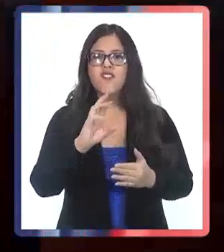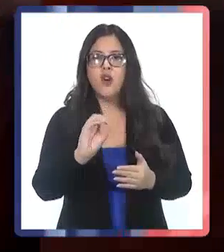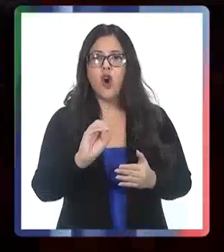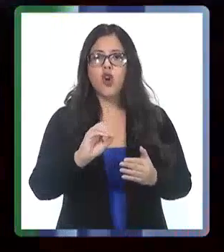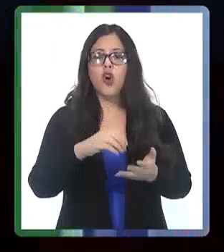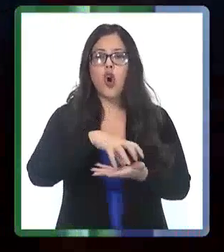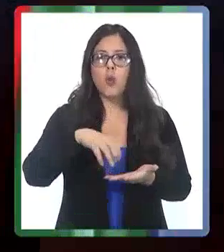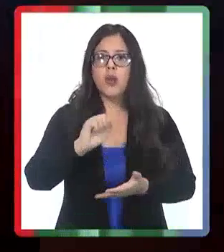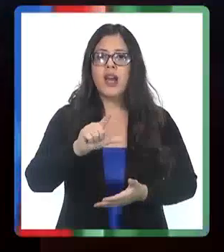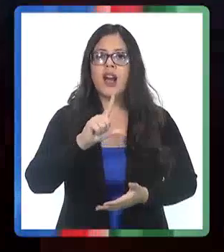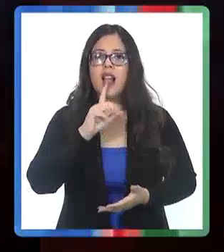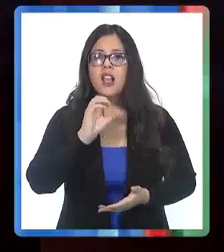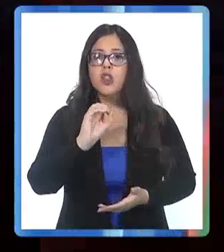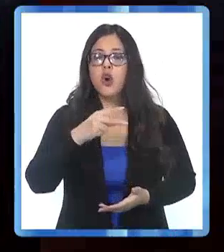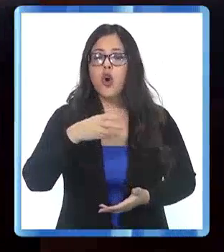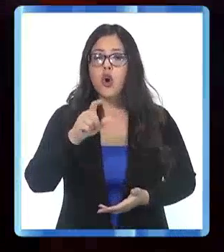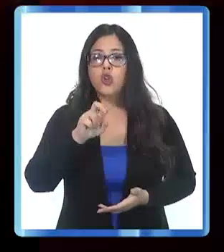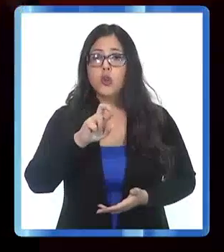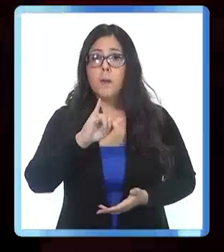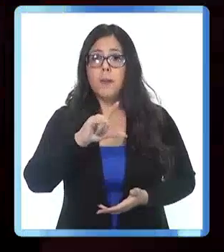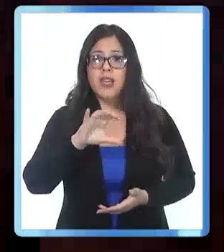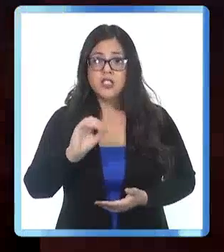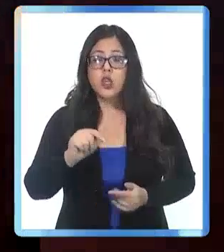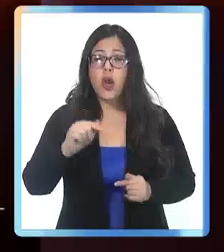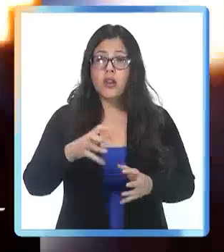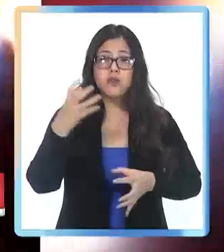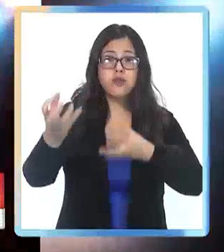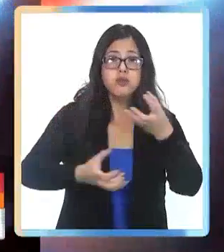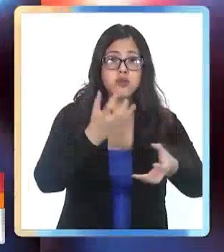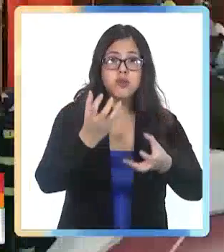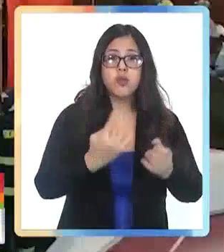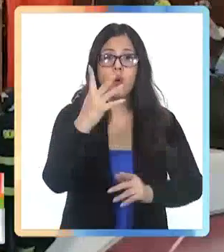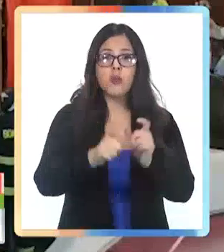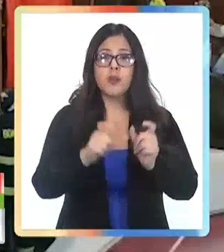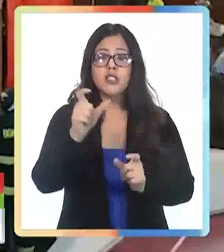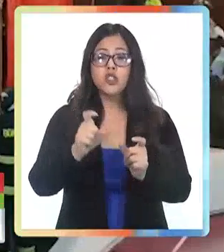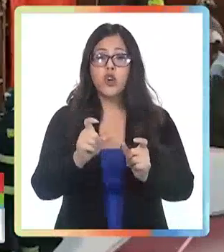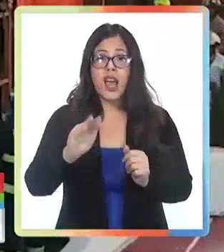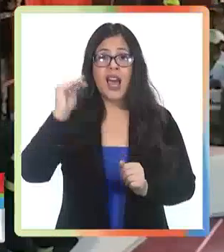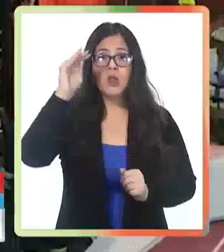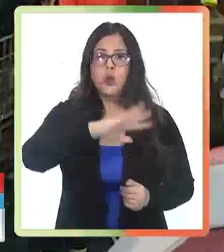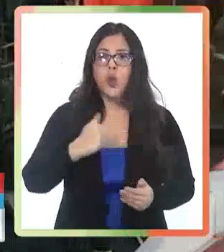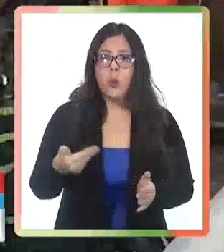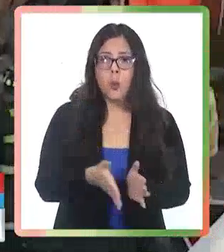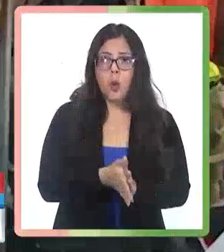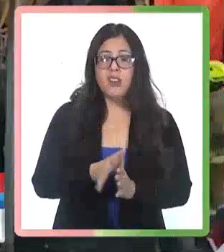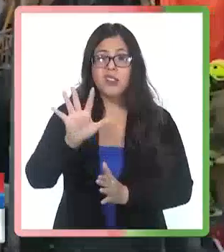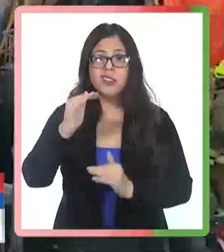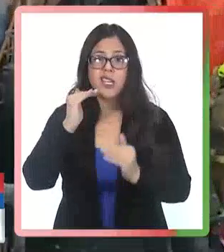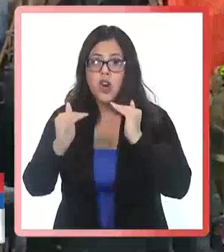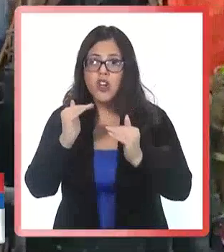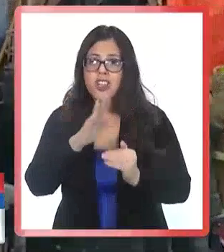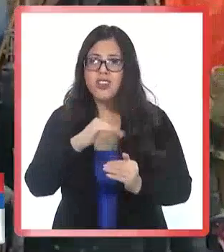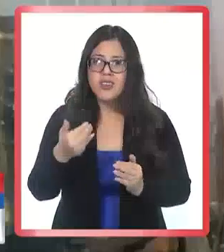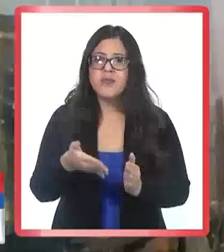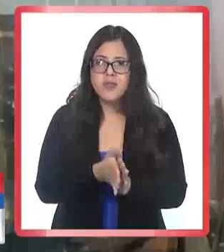de la comuna de Alto Hospicio. La rápida propagación del fuego provocó la muerte de 4 adultos y 5 niños. Todavía se investiga por